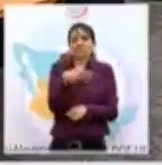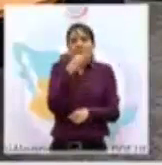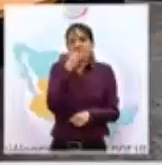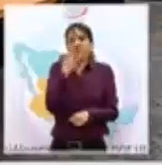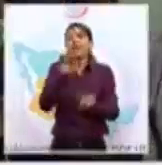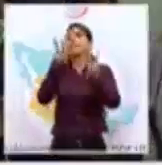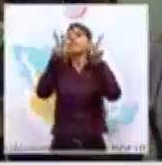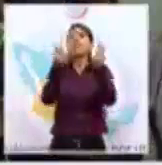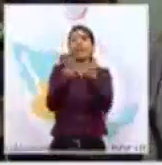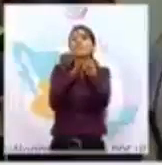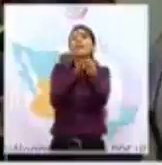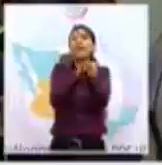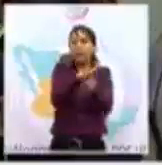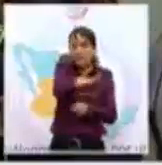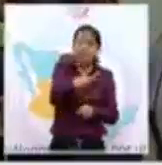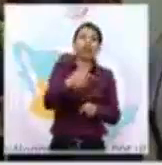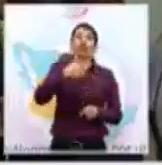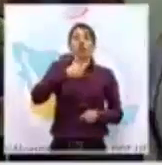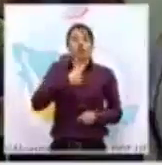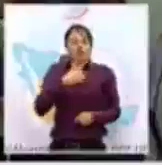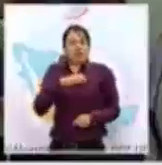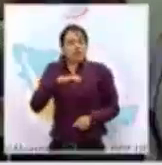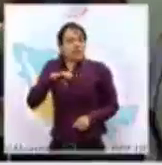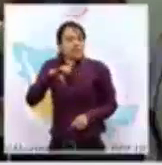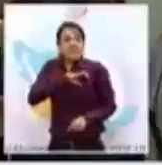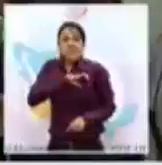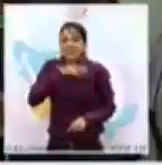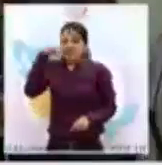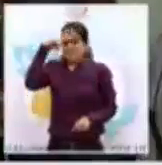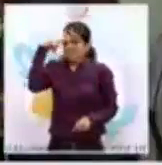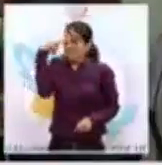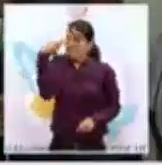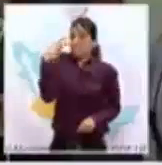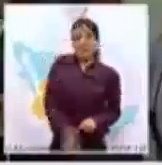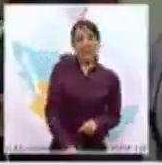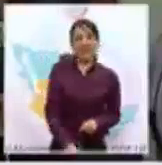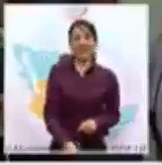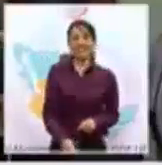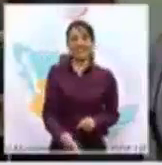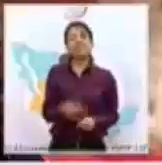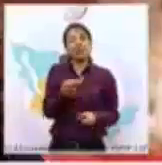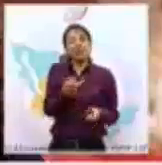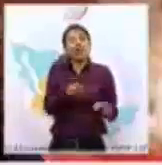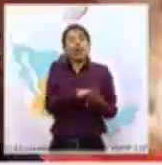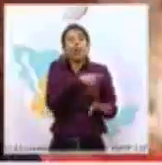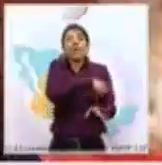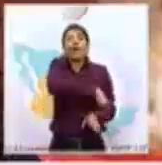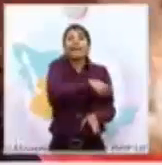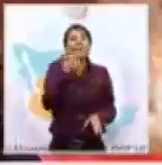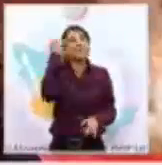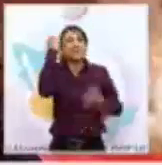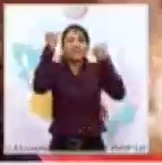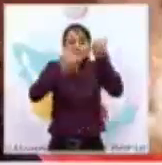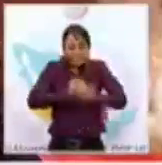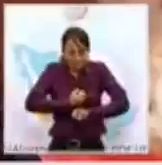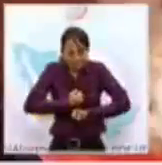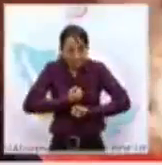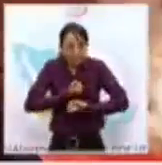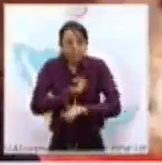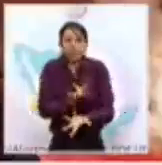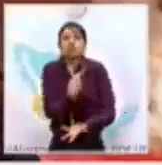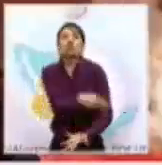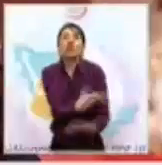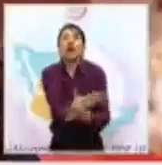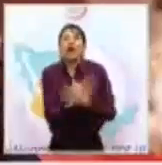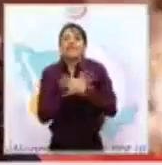tema era yo quiero a México, y cómo a partir de ellos podían expresar ese cariño a México. Quizá lo dramático con esto que nos